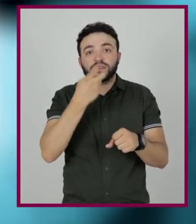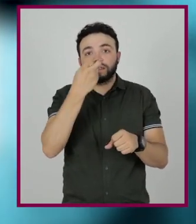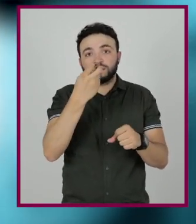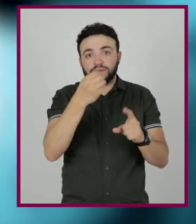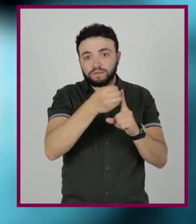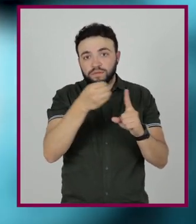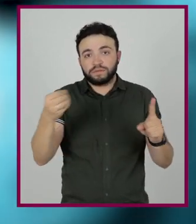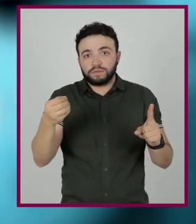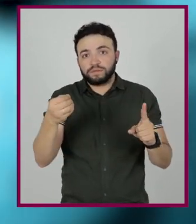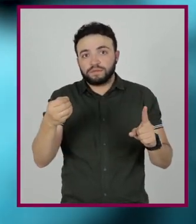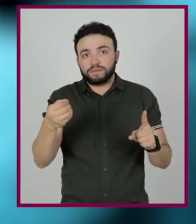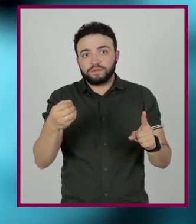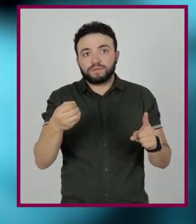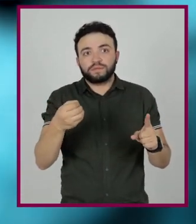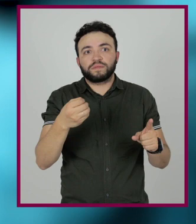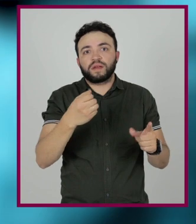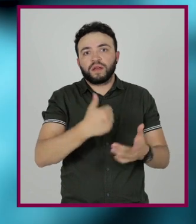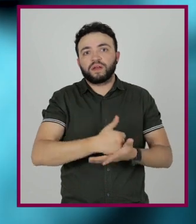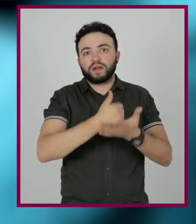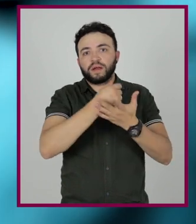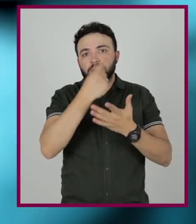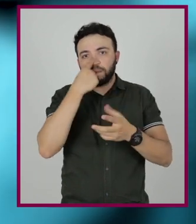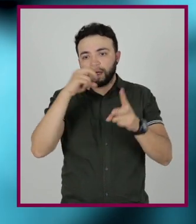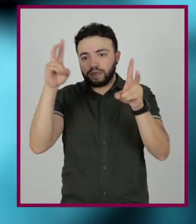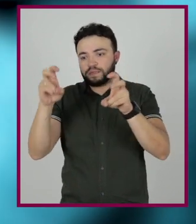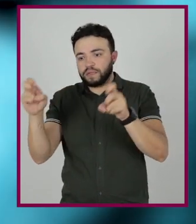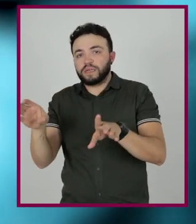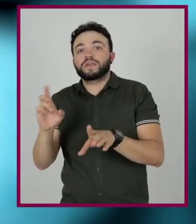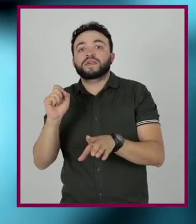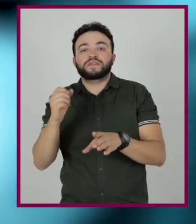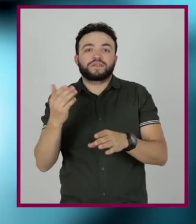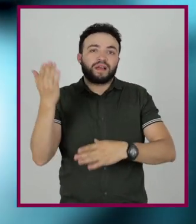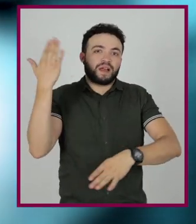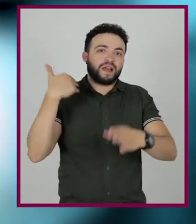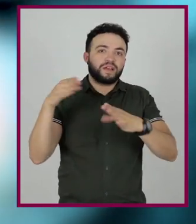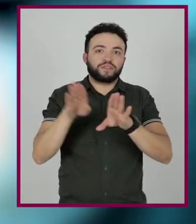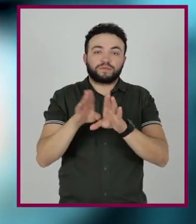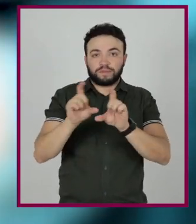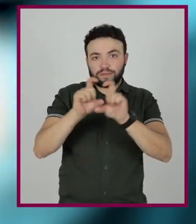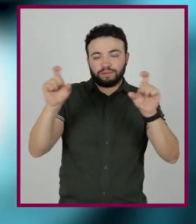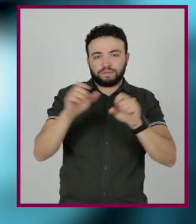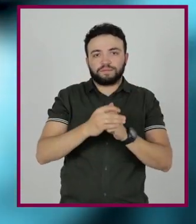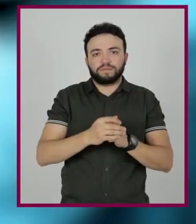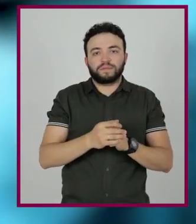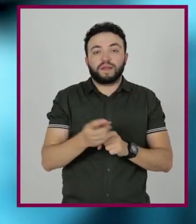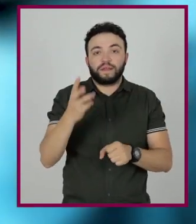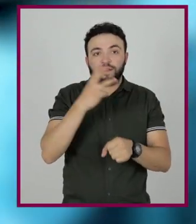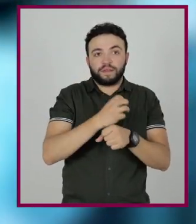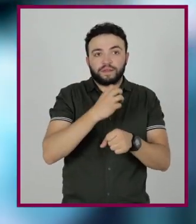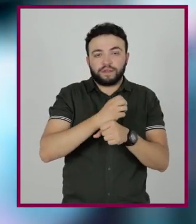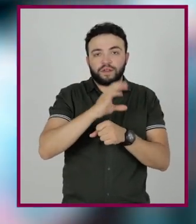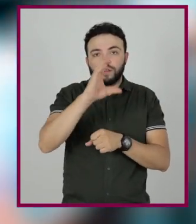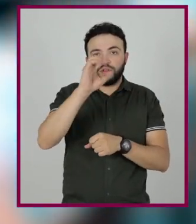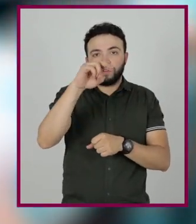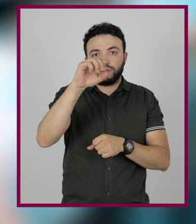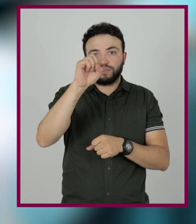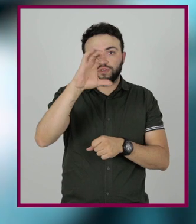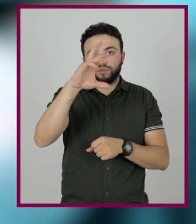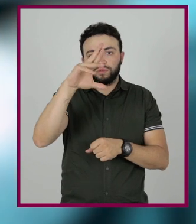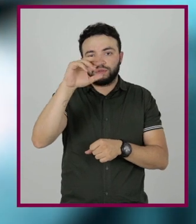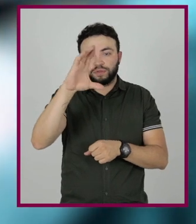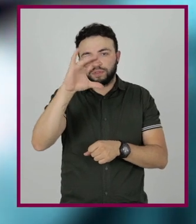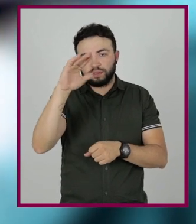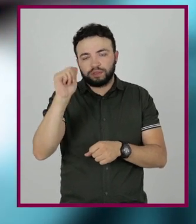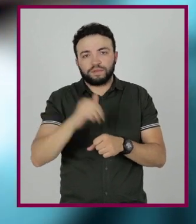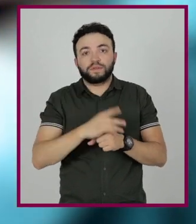de esa teoría y sirve para contextualizar la teoría con antecedentes? Tercera, consecuencias, es decir, el impacto que